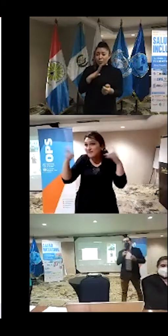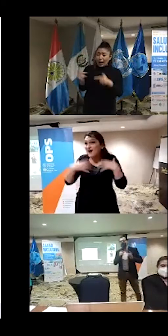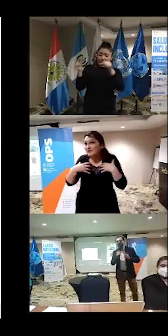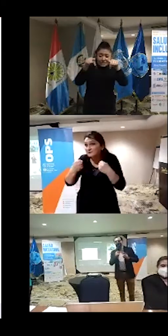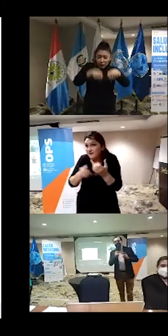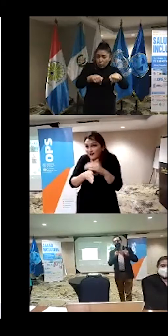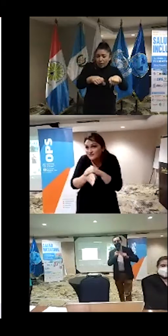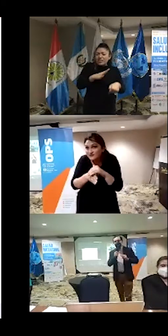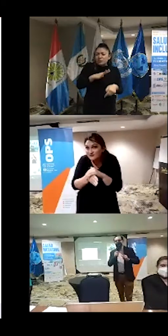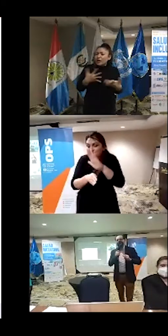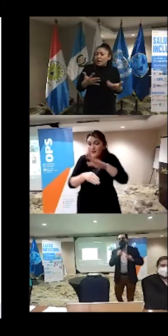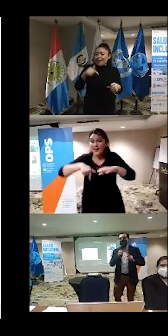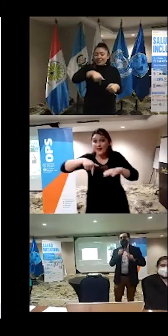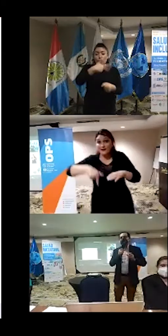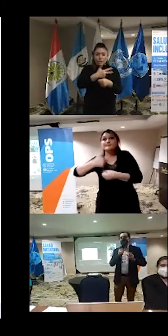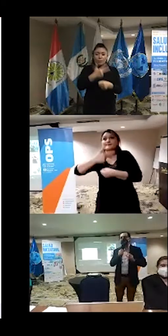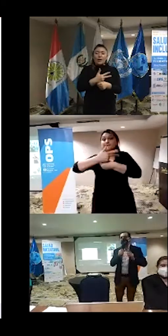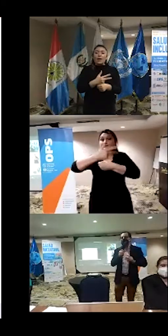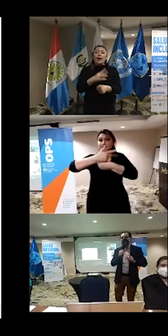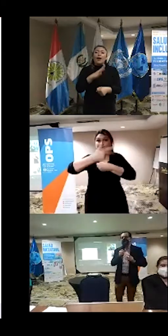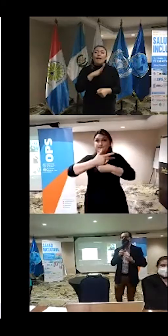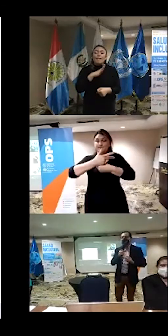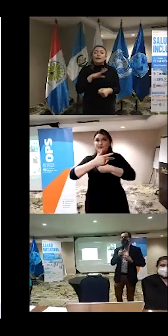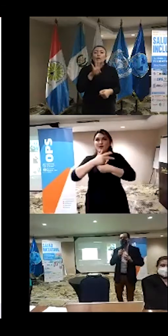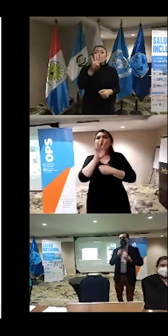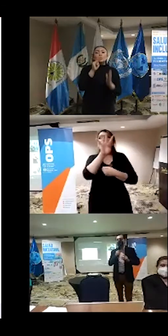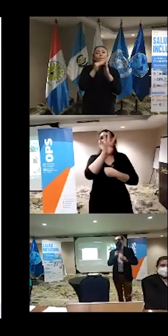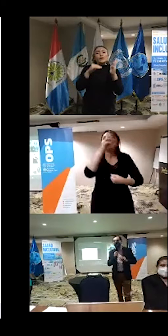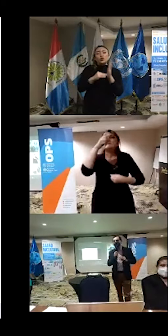hoy en Guatemala existen